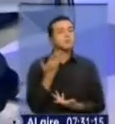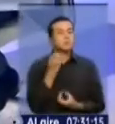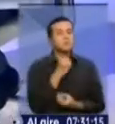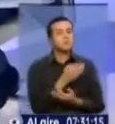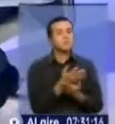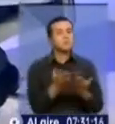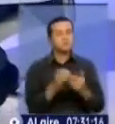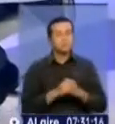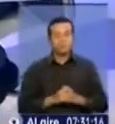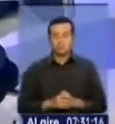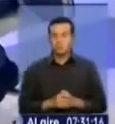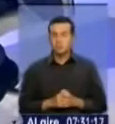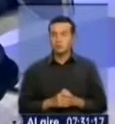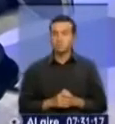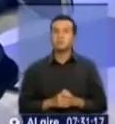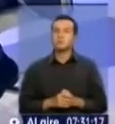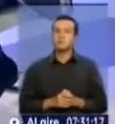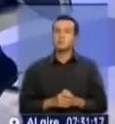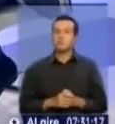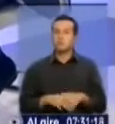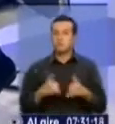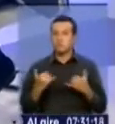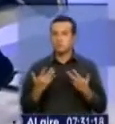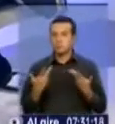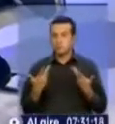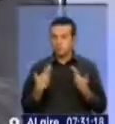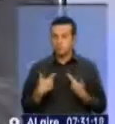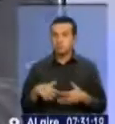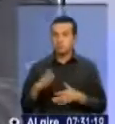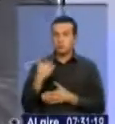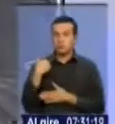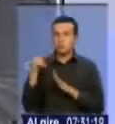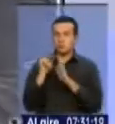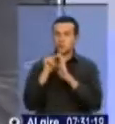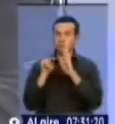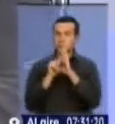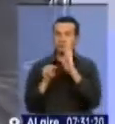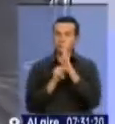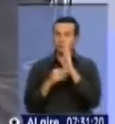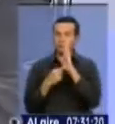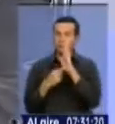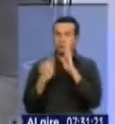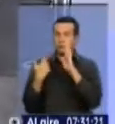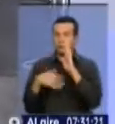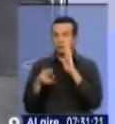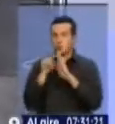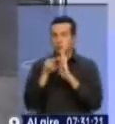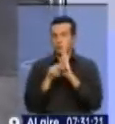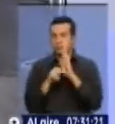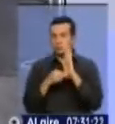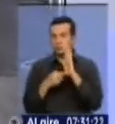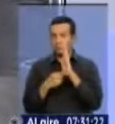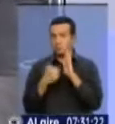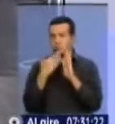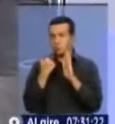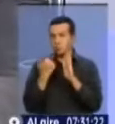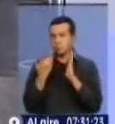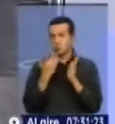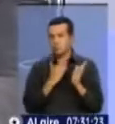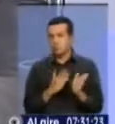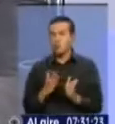que éste fue muy bueno de acuerdo hoy en día contamos con normativa que permite una mejor utilización